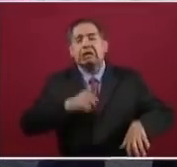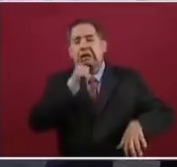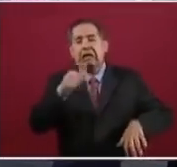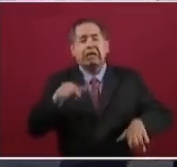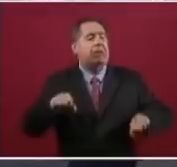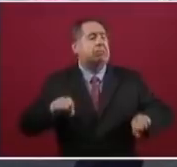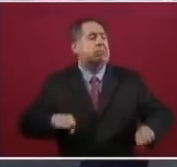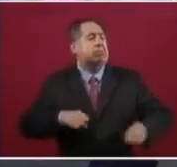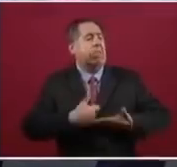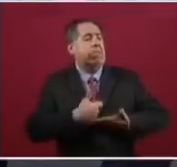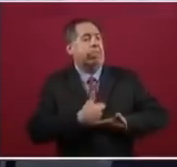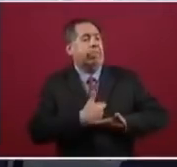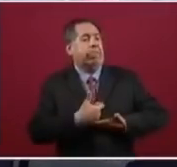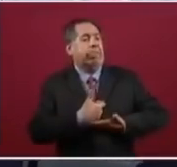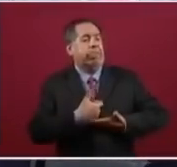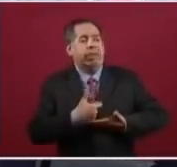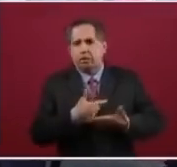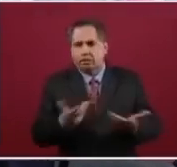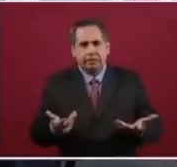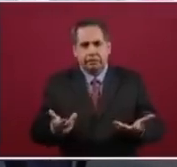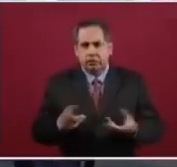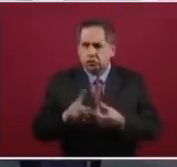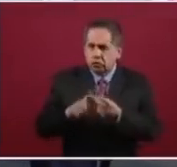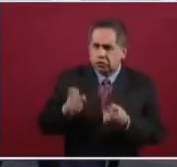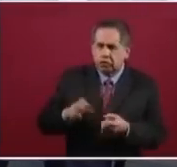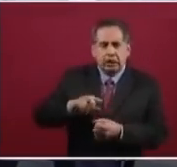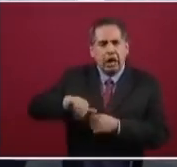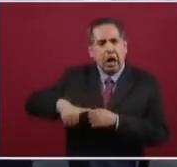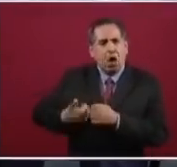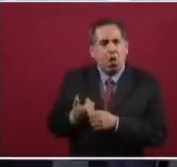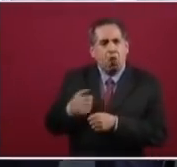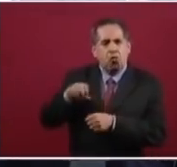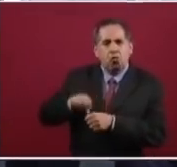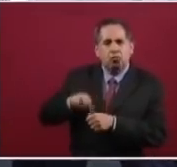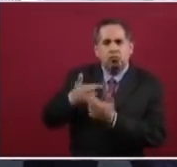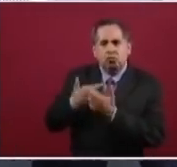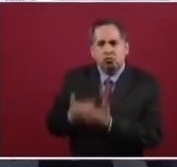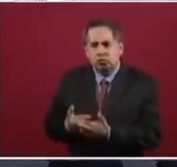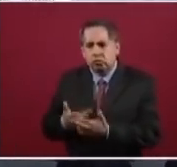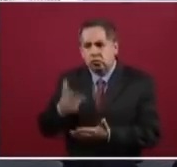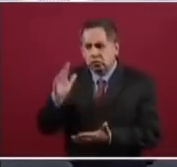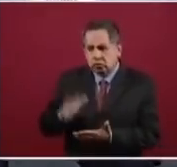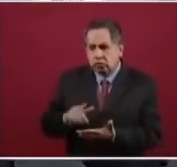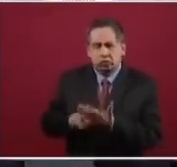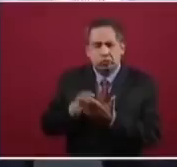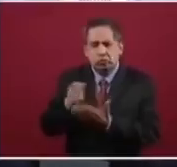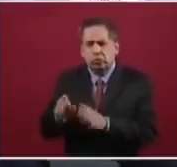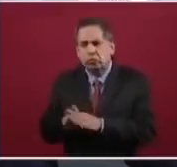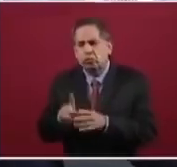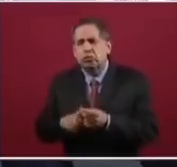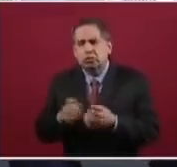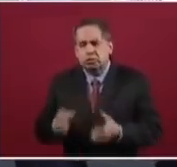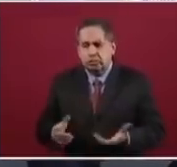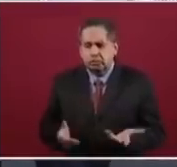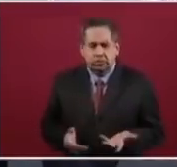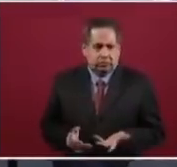dónde están los ahorros o si hay reducción del presupuesto claro